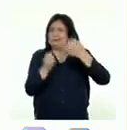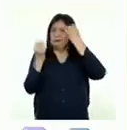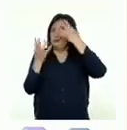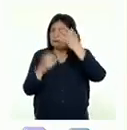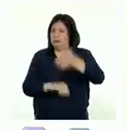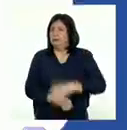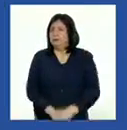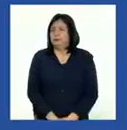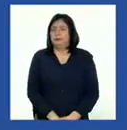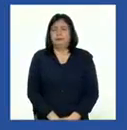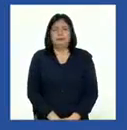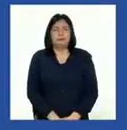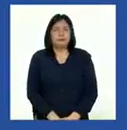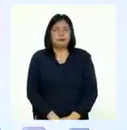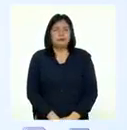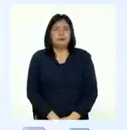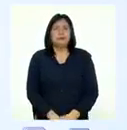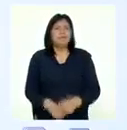información.